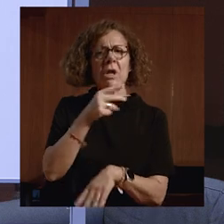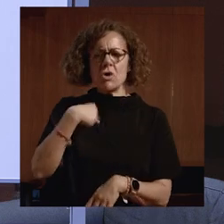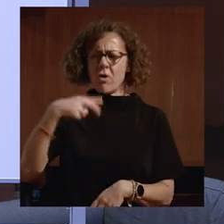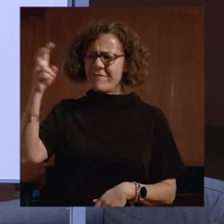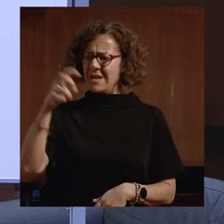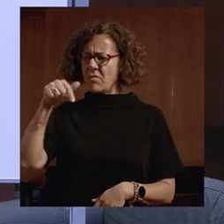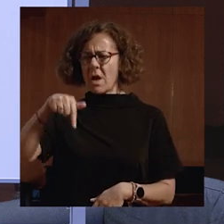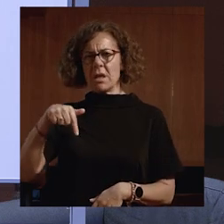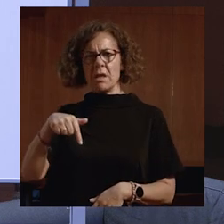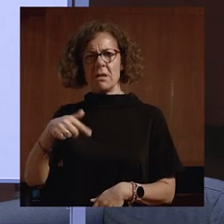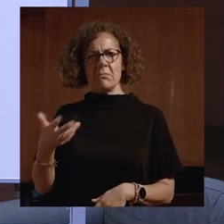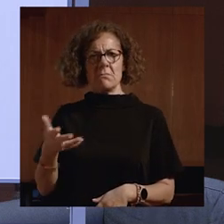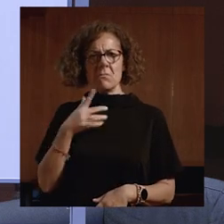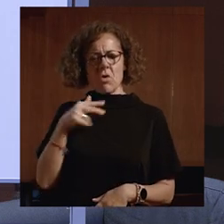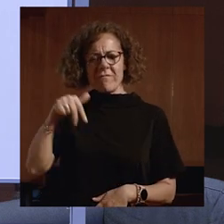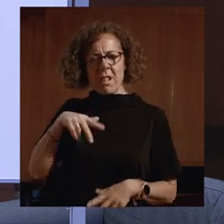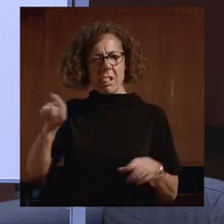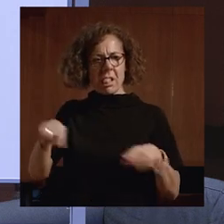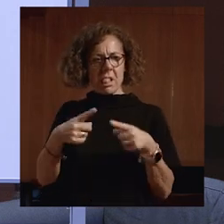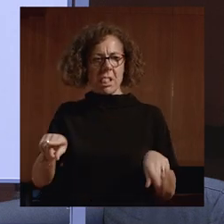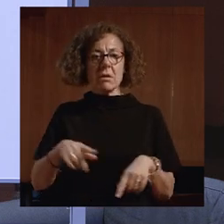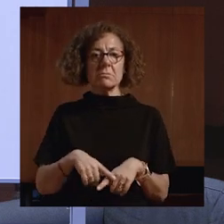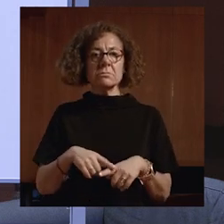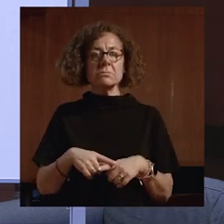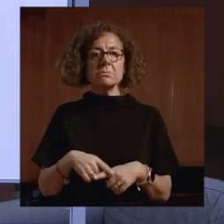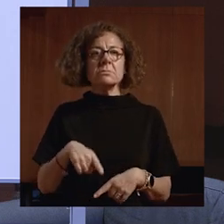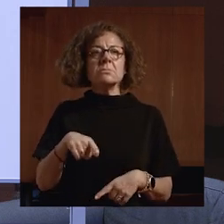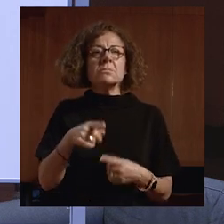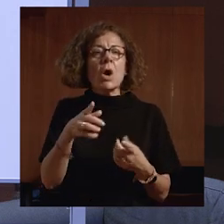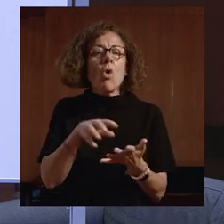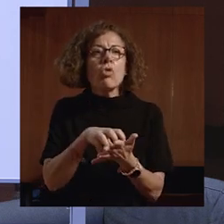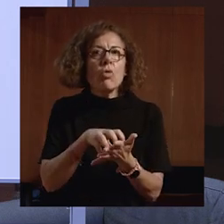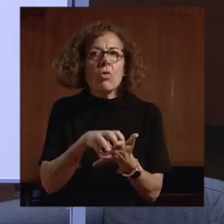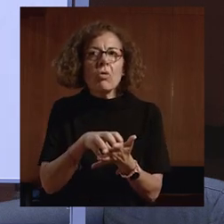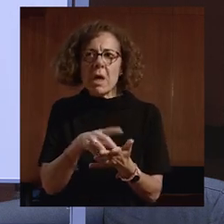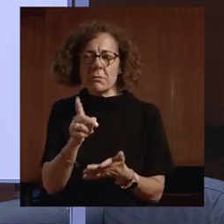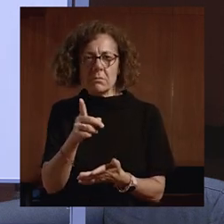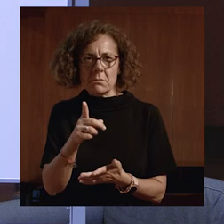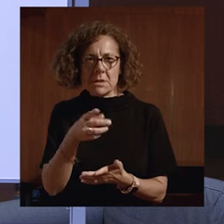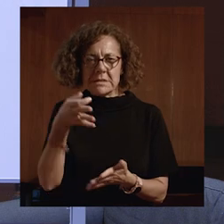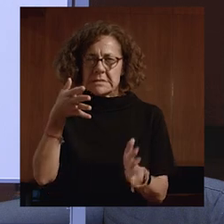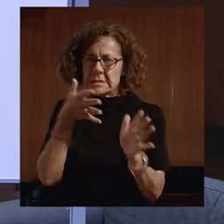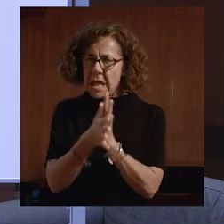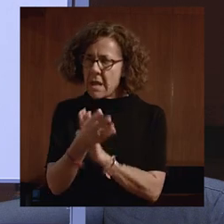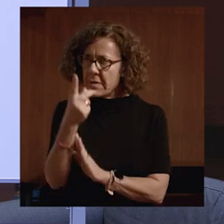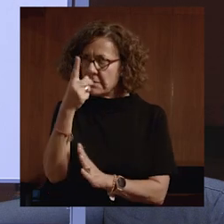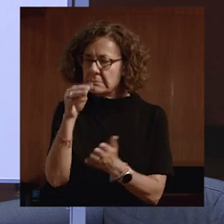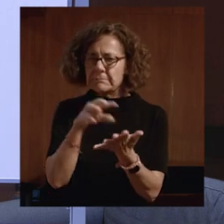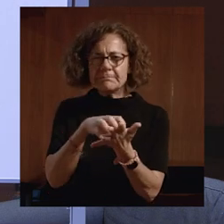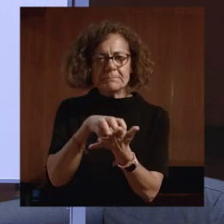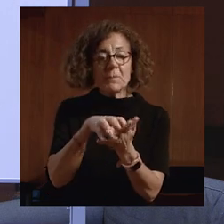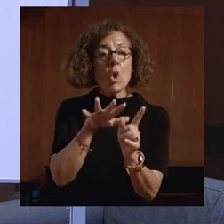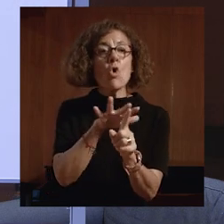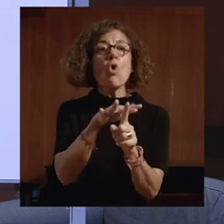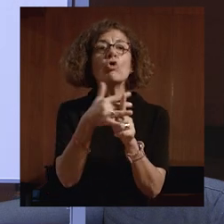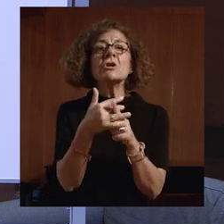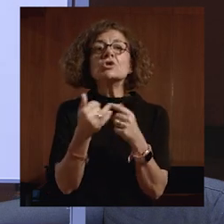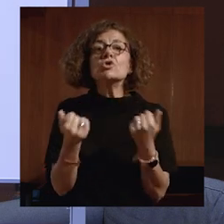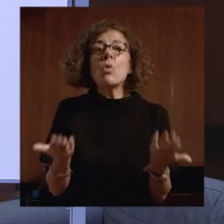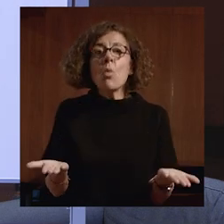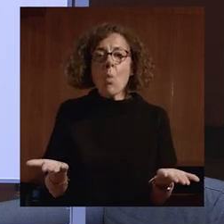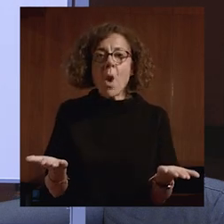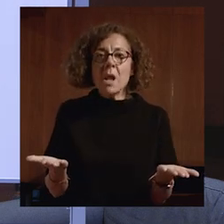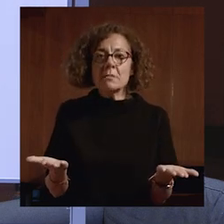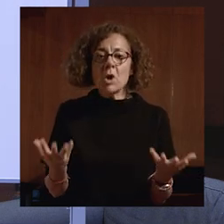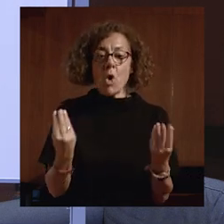aquí arriba tocando para este público? Pregunta que, por favor, nunca os dejéis de hacer como performers. El contexto es, pues eso,